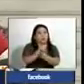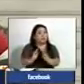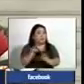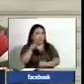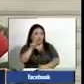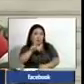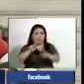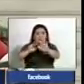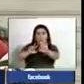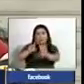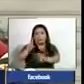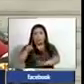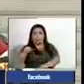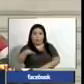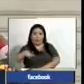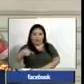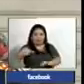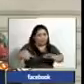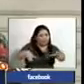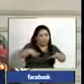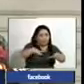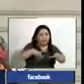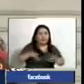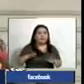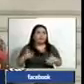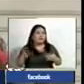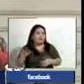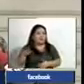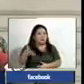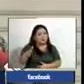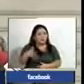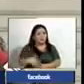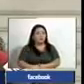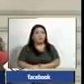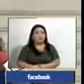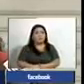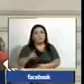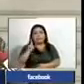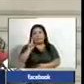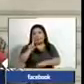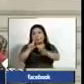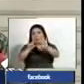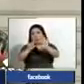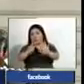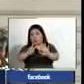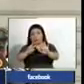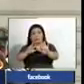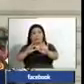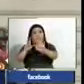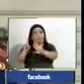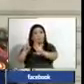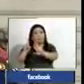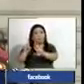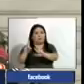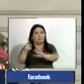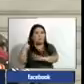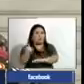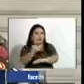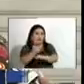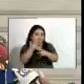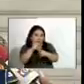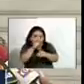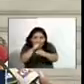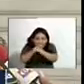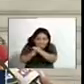esos 186 puntos hay un aproximado de 186 personas que han querido